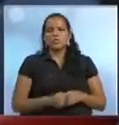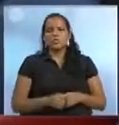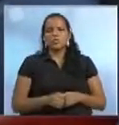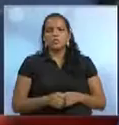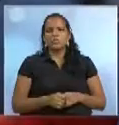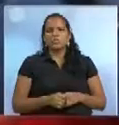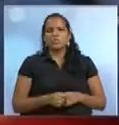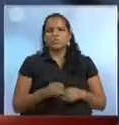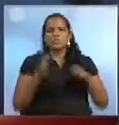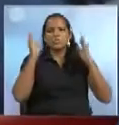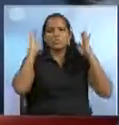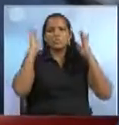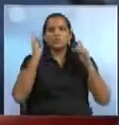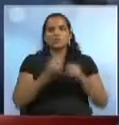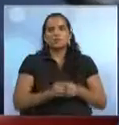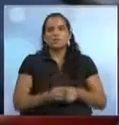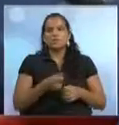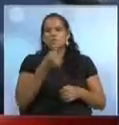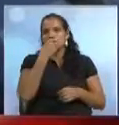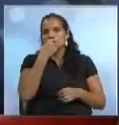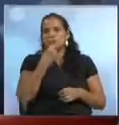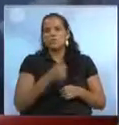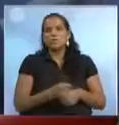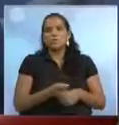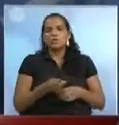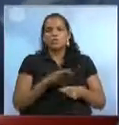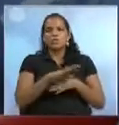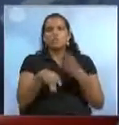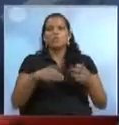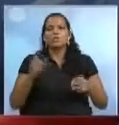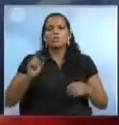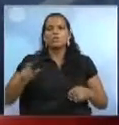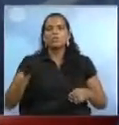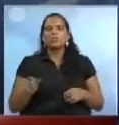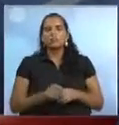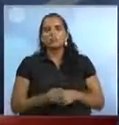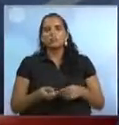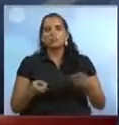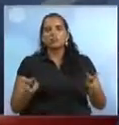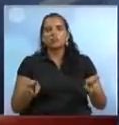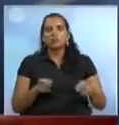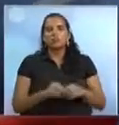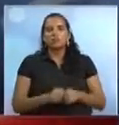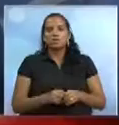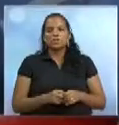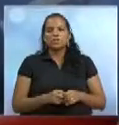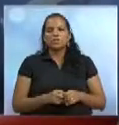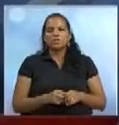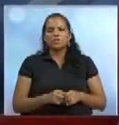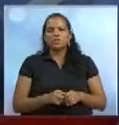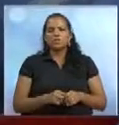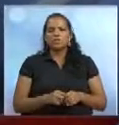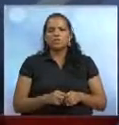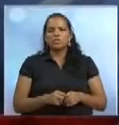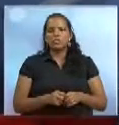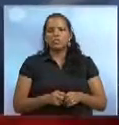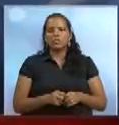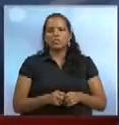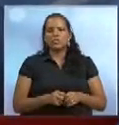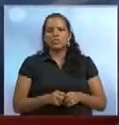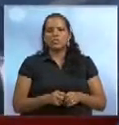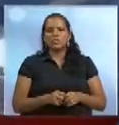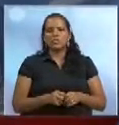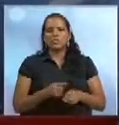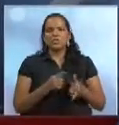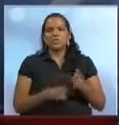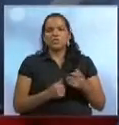dando esta atención en medicina a todas las personas. Aparte de ello, entonces, vamos de manera